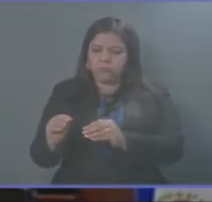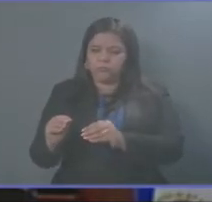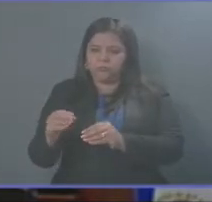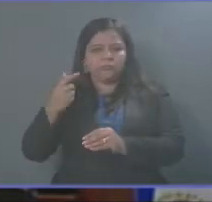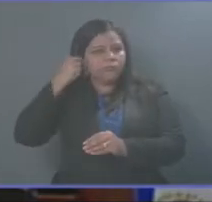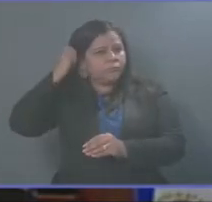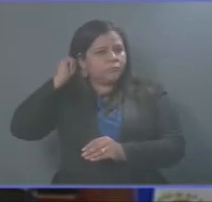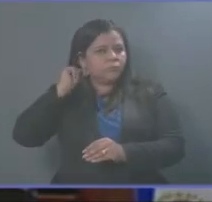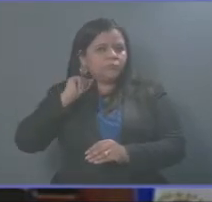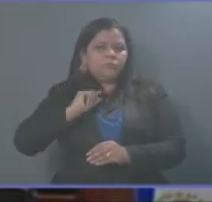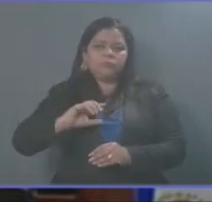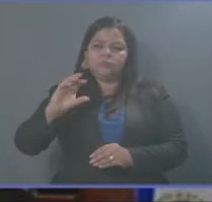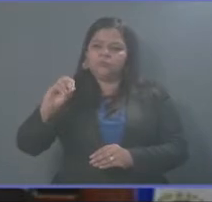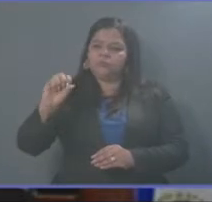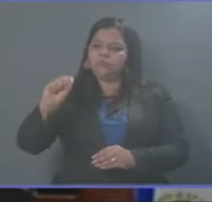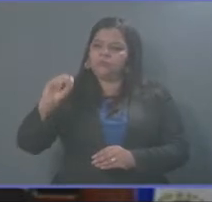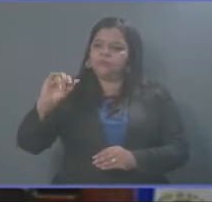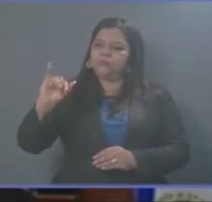Luna,